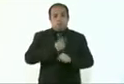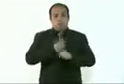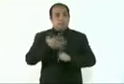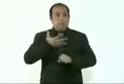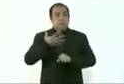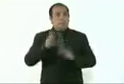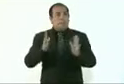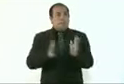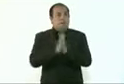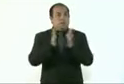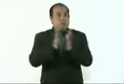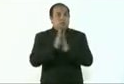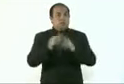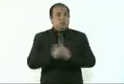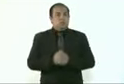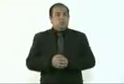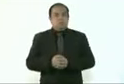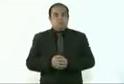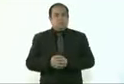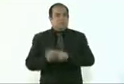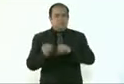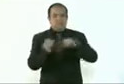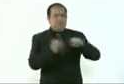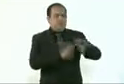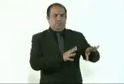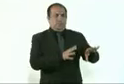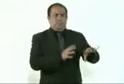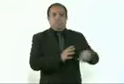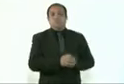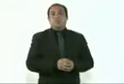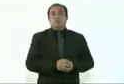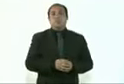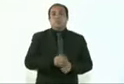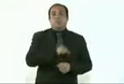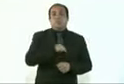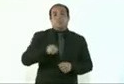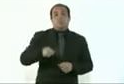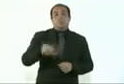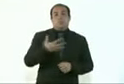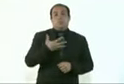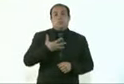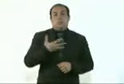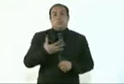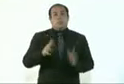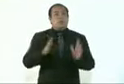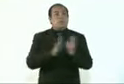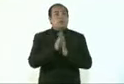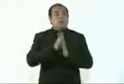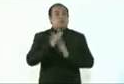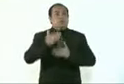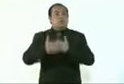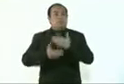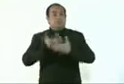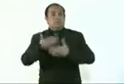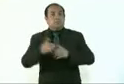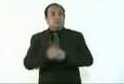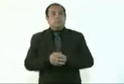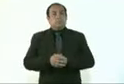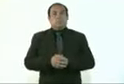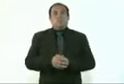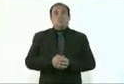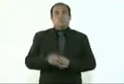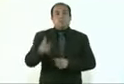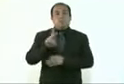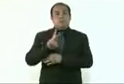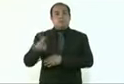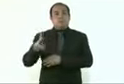de participar, no la desperdiciemos y estemos obviamente en este proceso de participación ciudadana